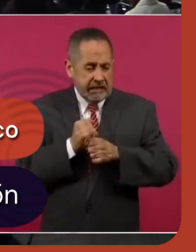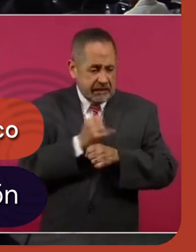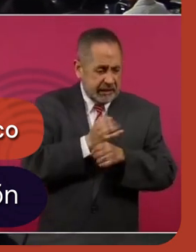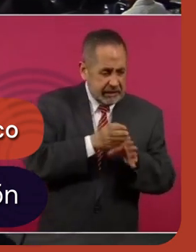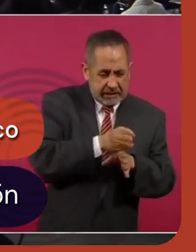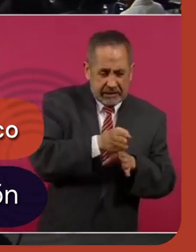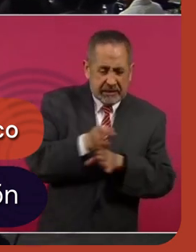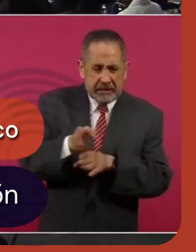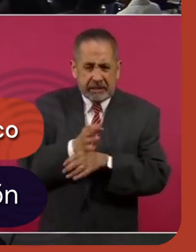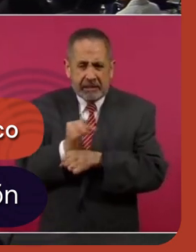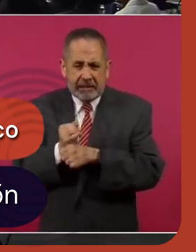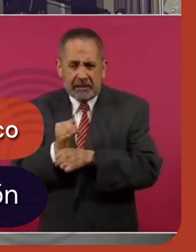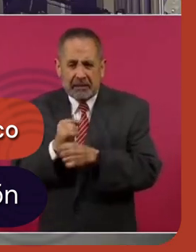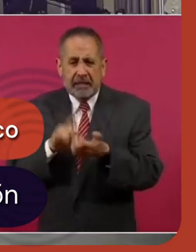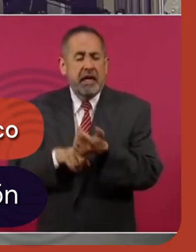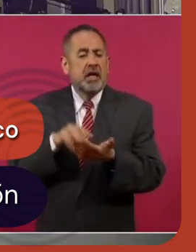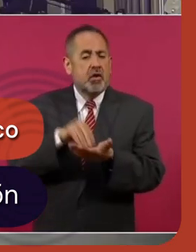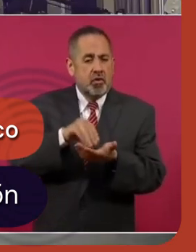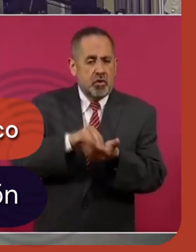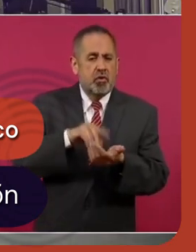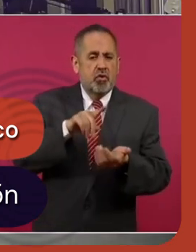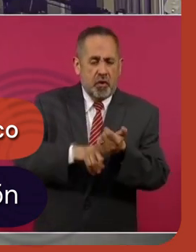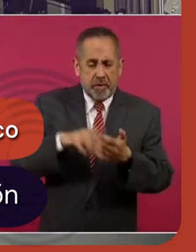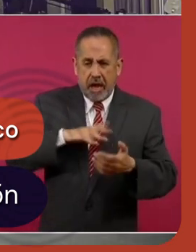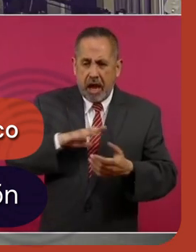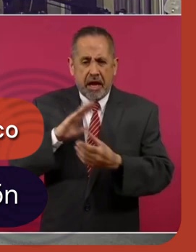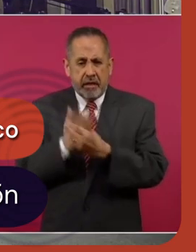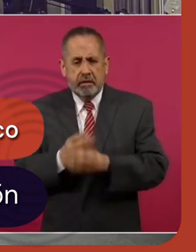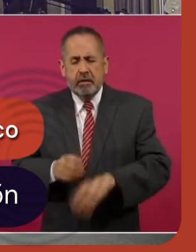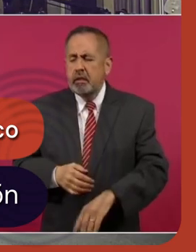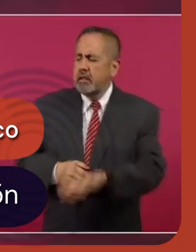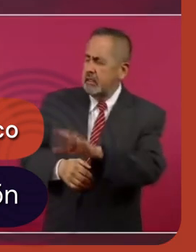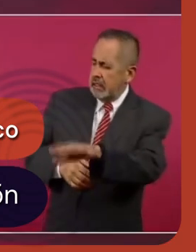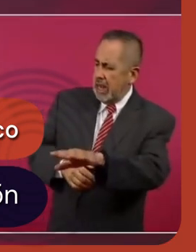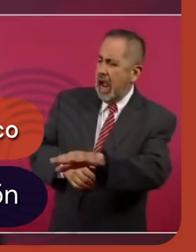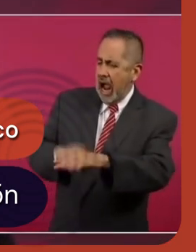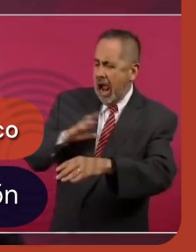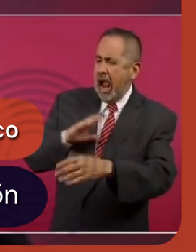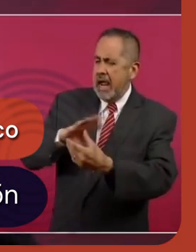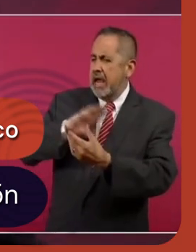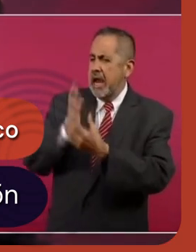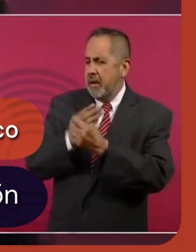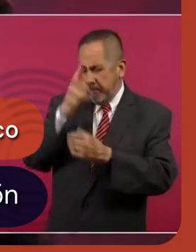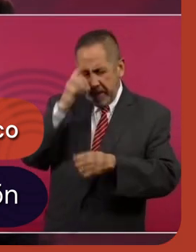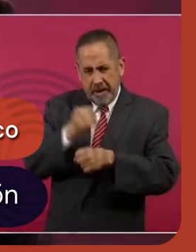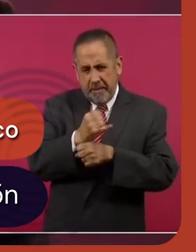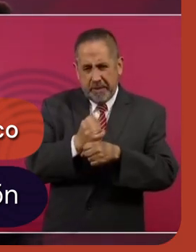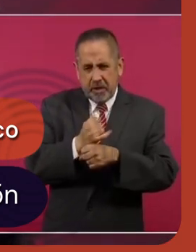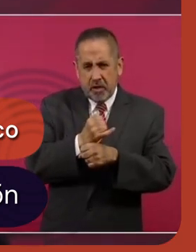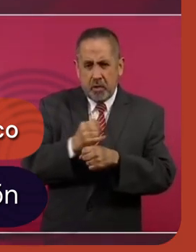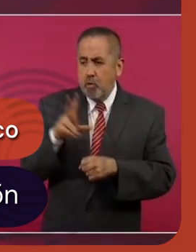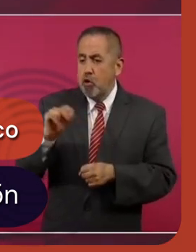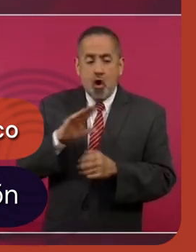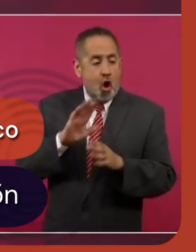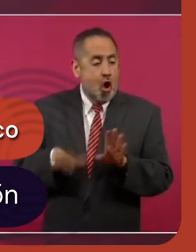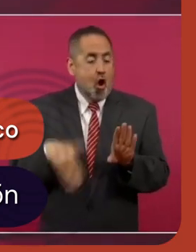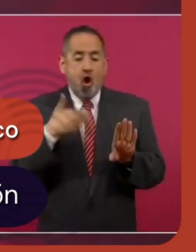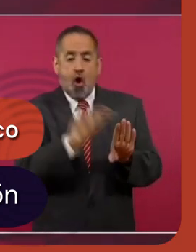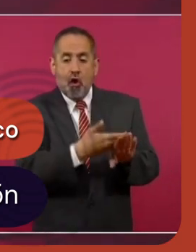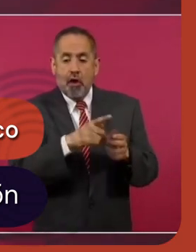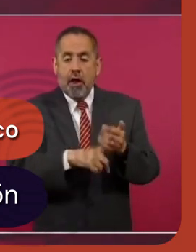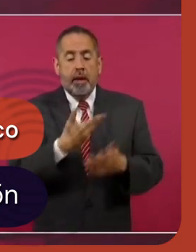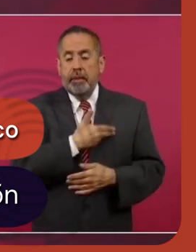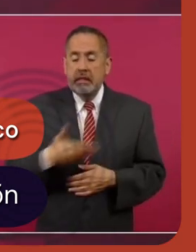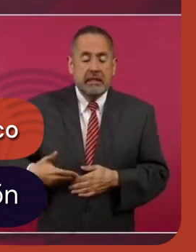se aclaró esta situación, si existen. Existen carpetas de investigación, pero no en contra del presidente